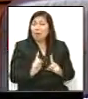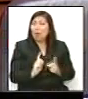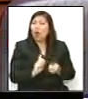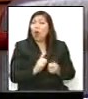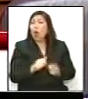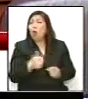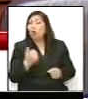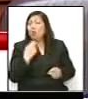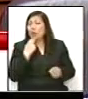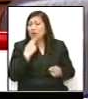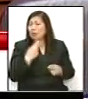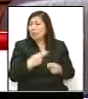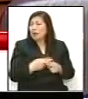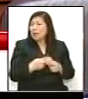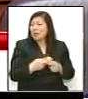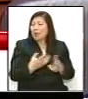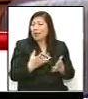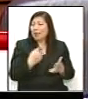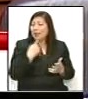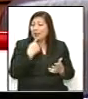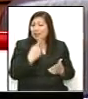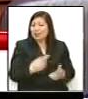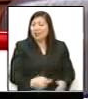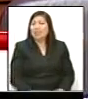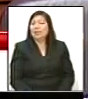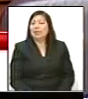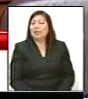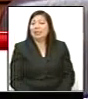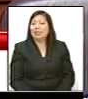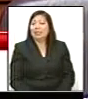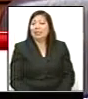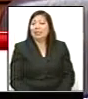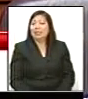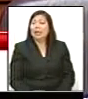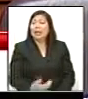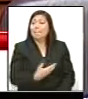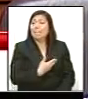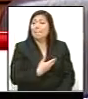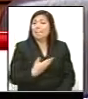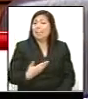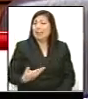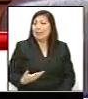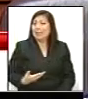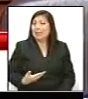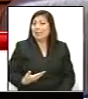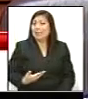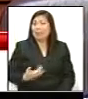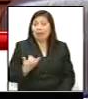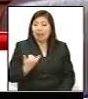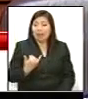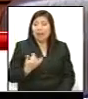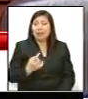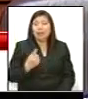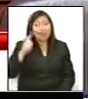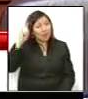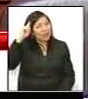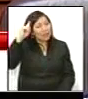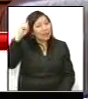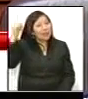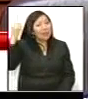otros nombres. Y quiero decirle algo que dijo el presidente del momento en que se